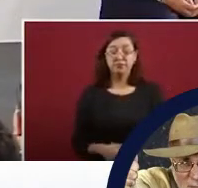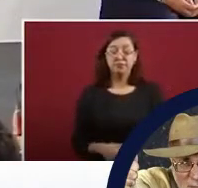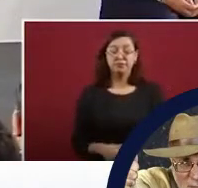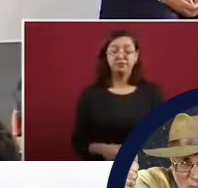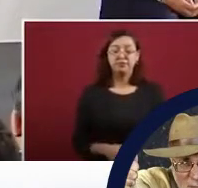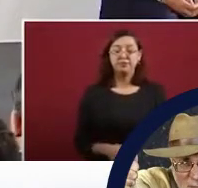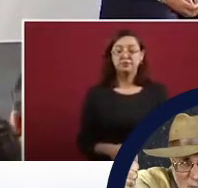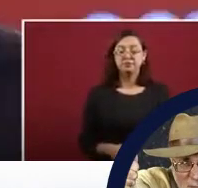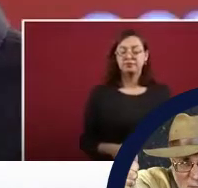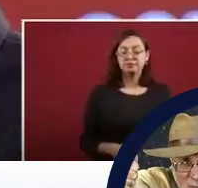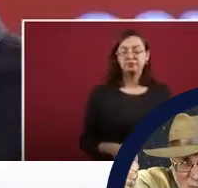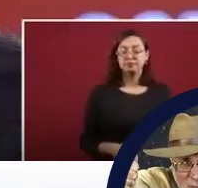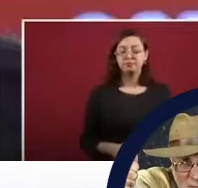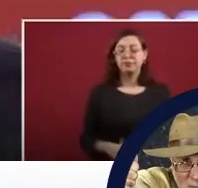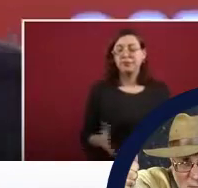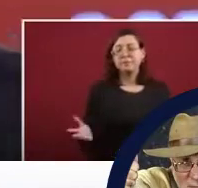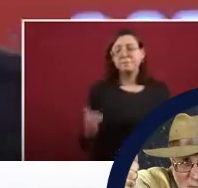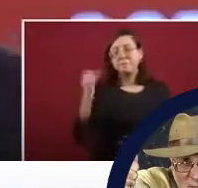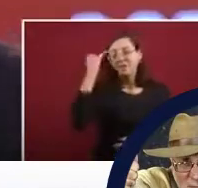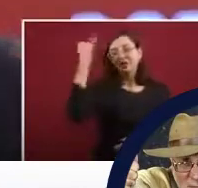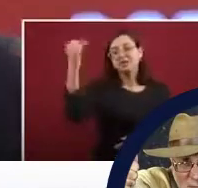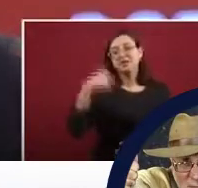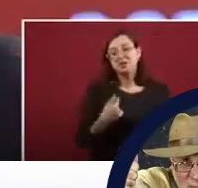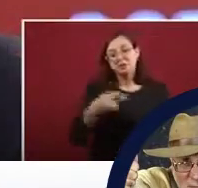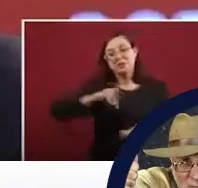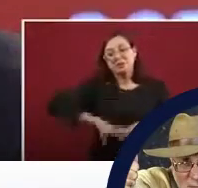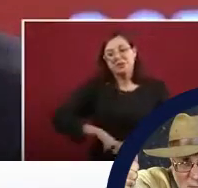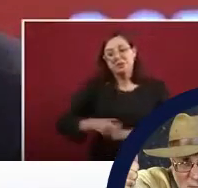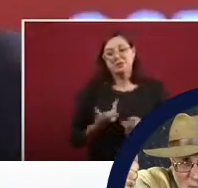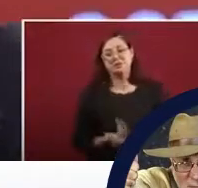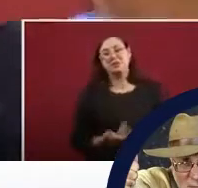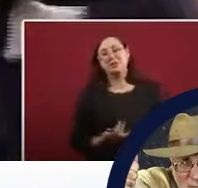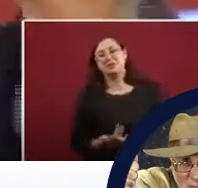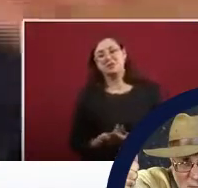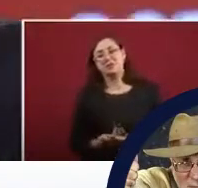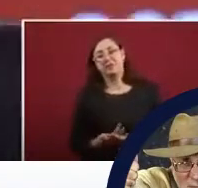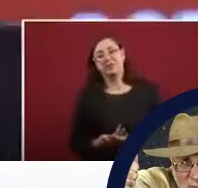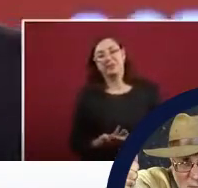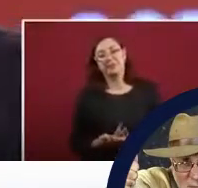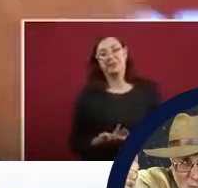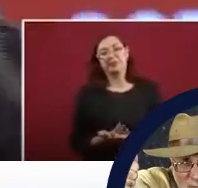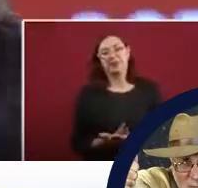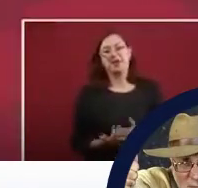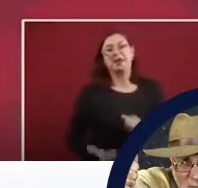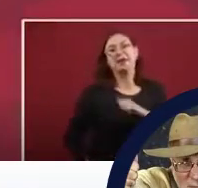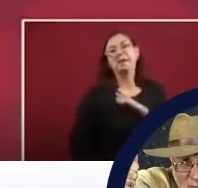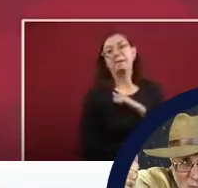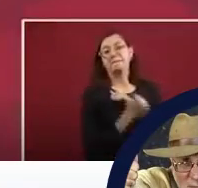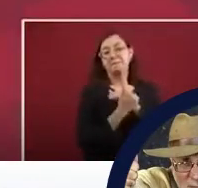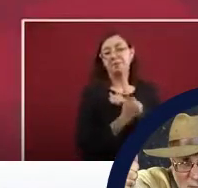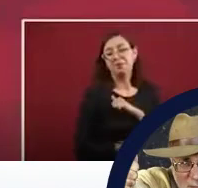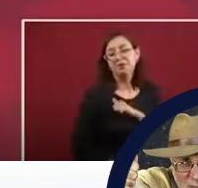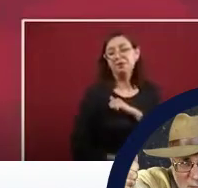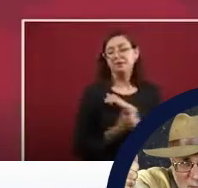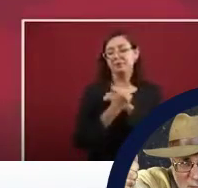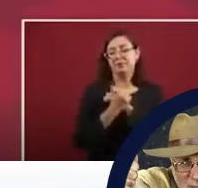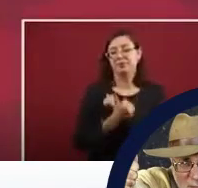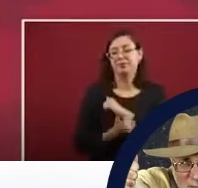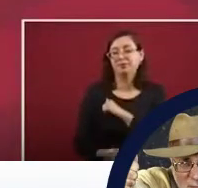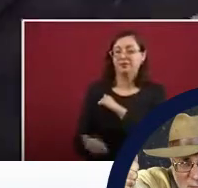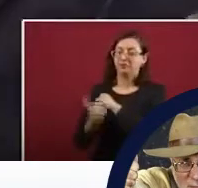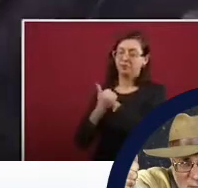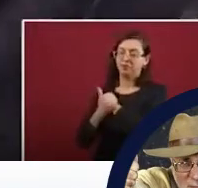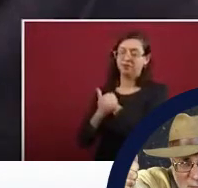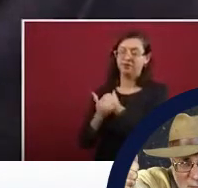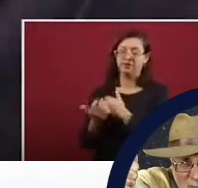comisionado. Funciona pésimamente. Yo entregué un diagnóstico a Alejandro Encinas de cómo ajustar la